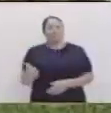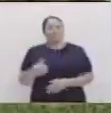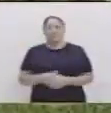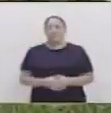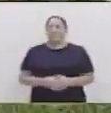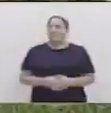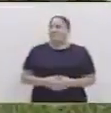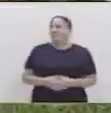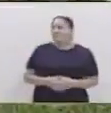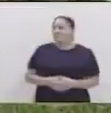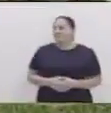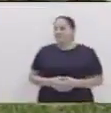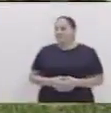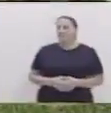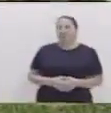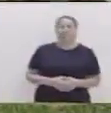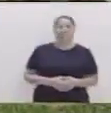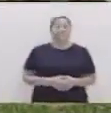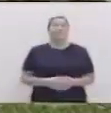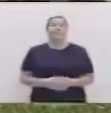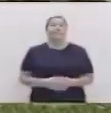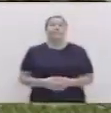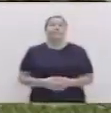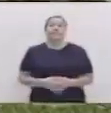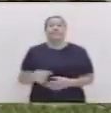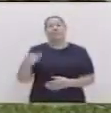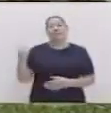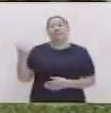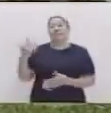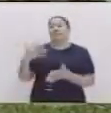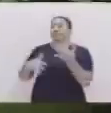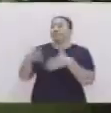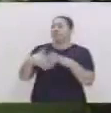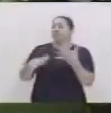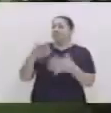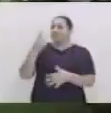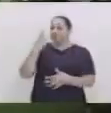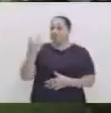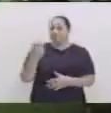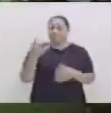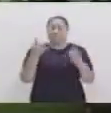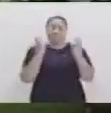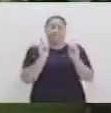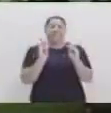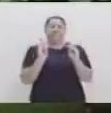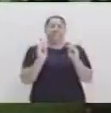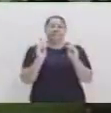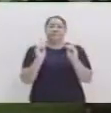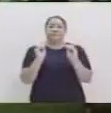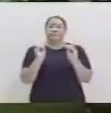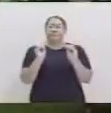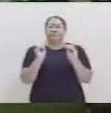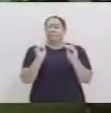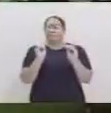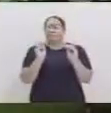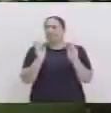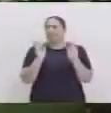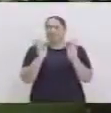Ensuciar, con ambas manos, voy a cerrar mis manos, no en puños, sino en dedos, y voy